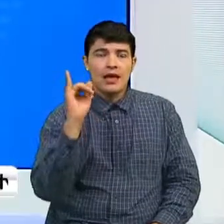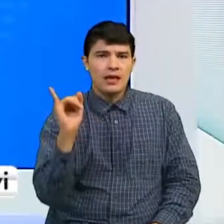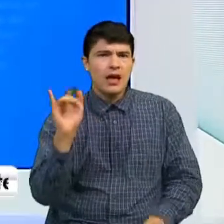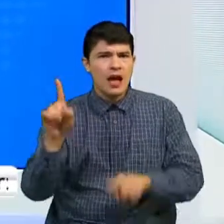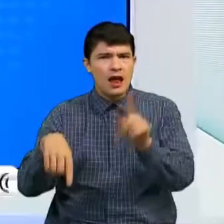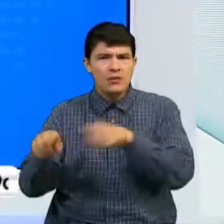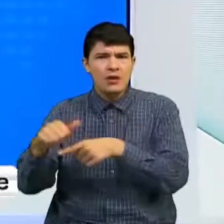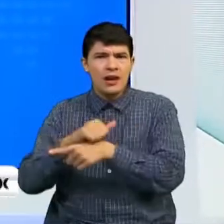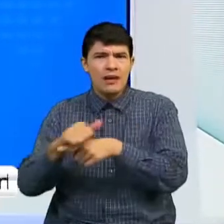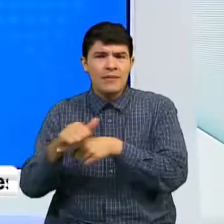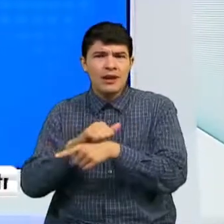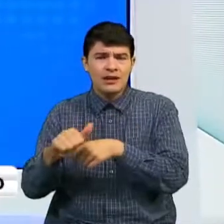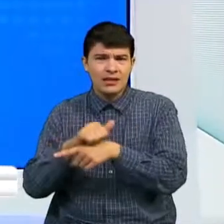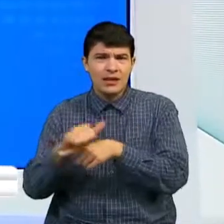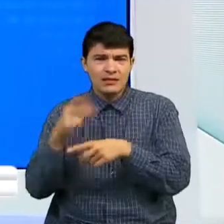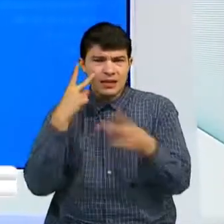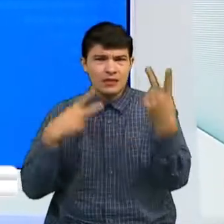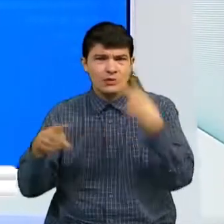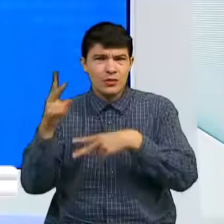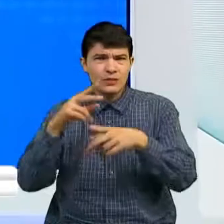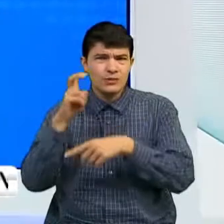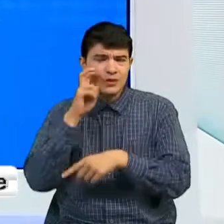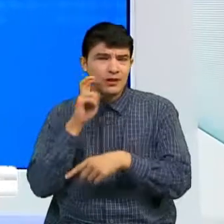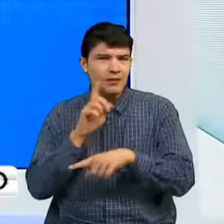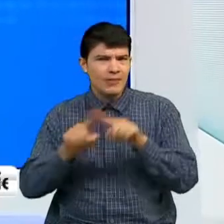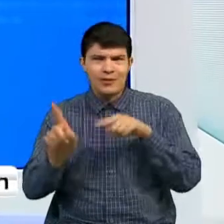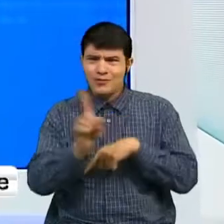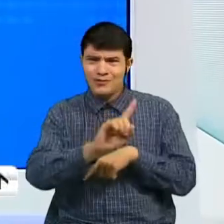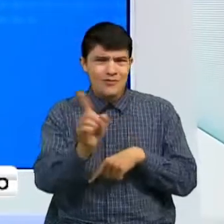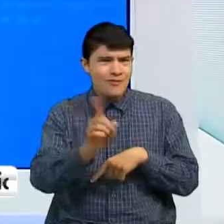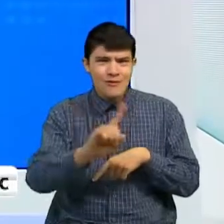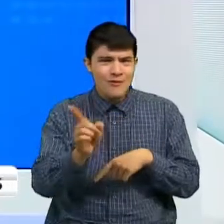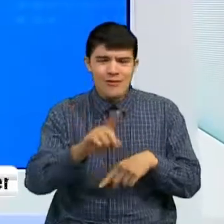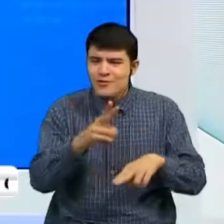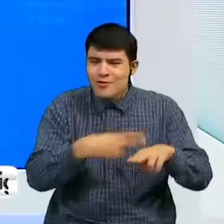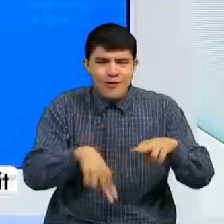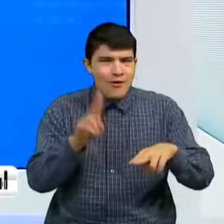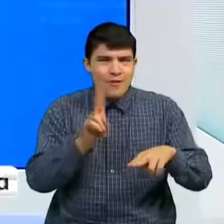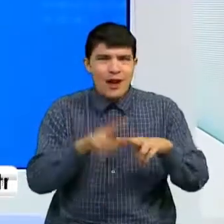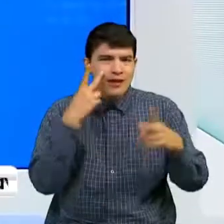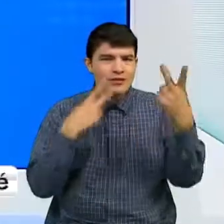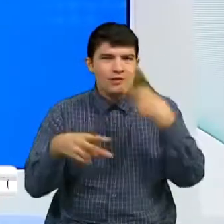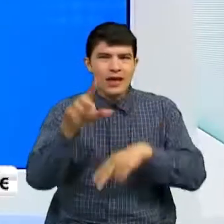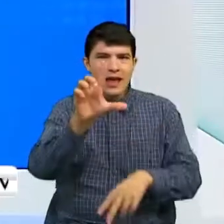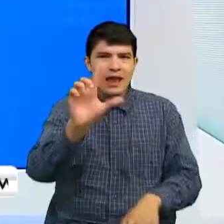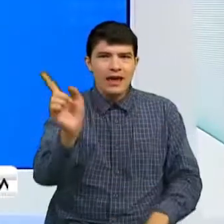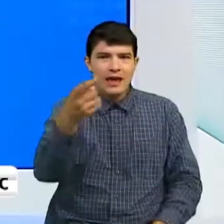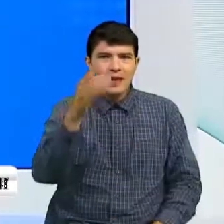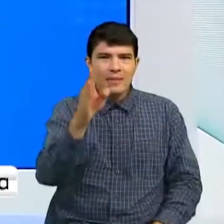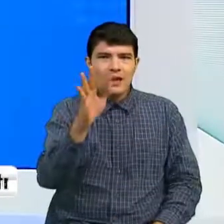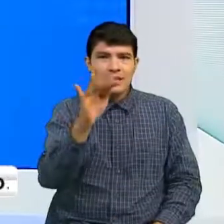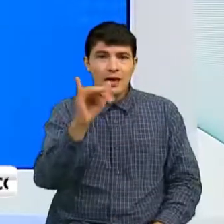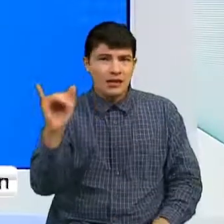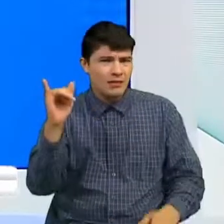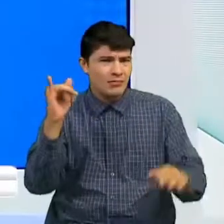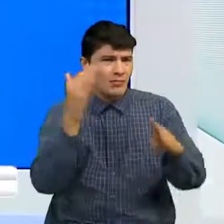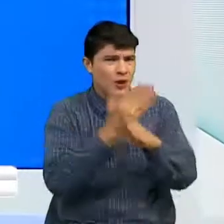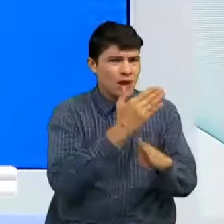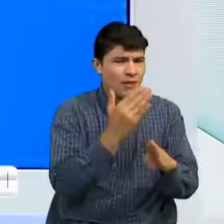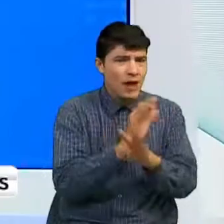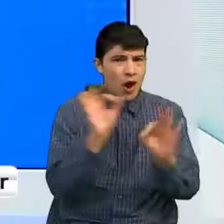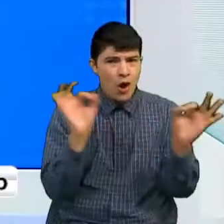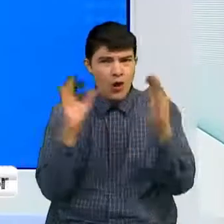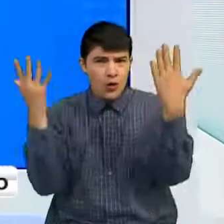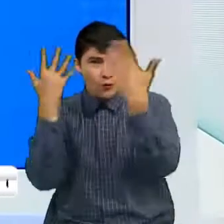con la práctica del turismo sexual, pero que en realidad es algo más de lo normal. Turismo LGBT, polémica o confusión. Esta es